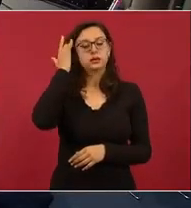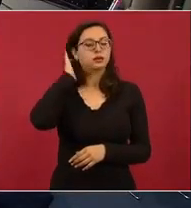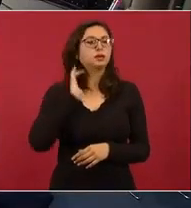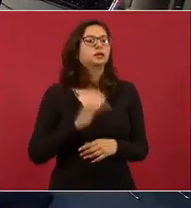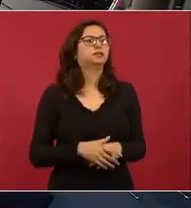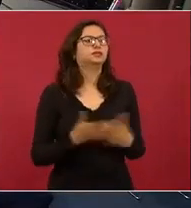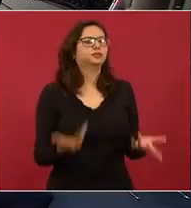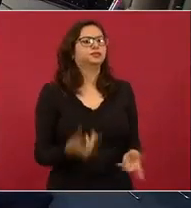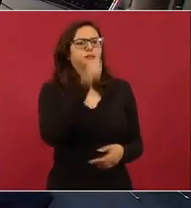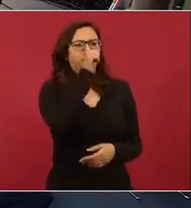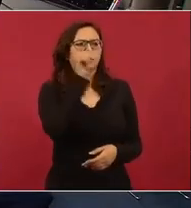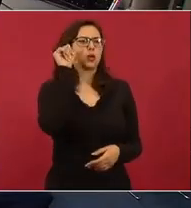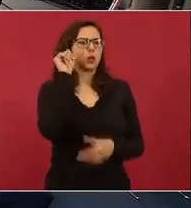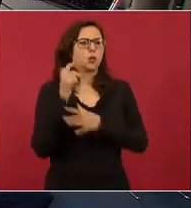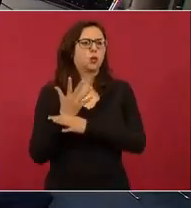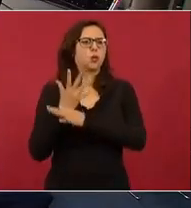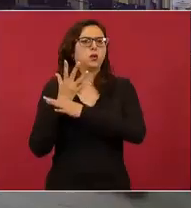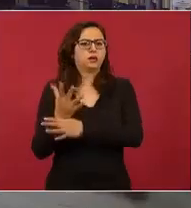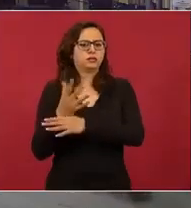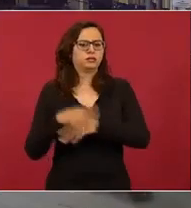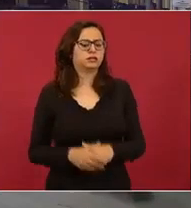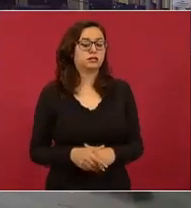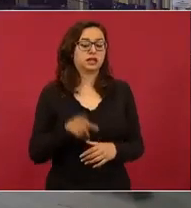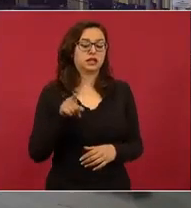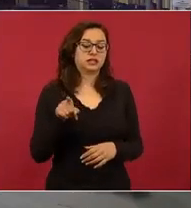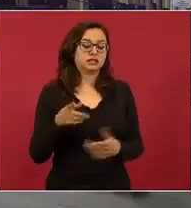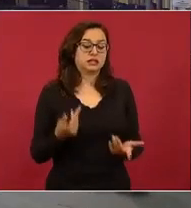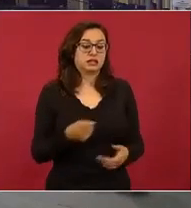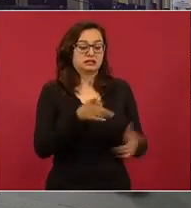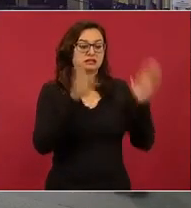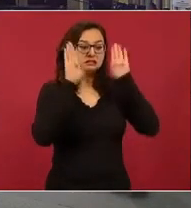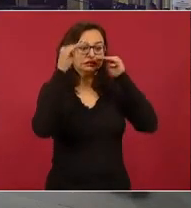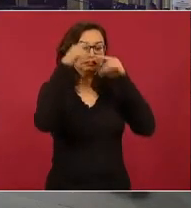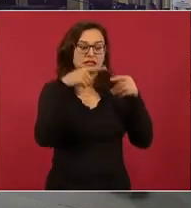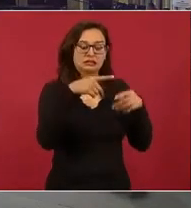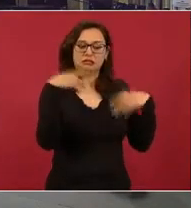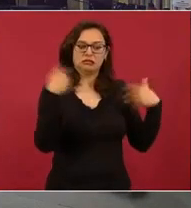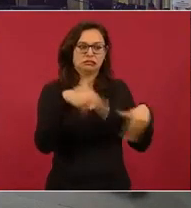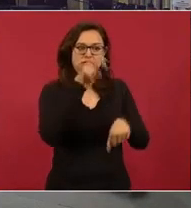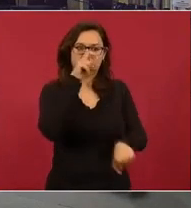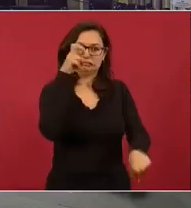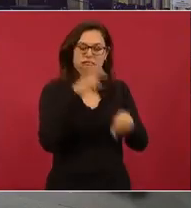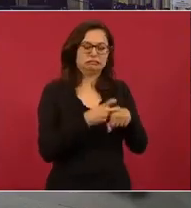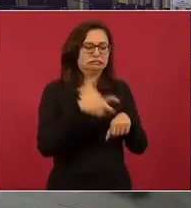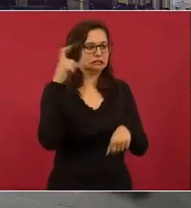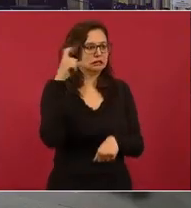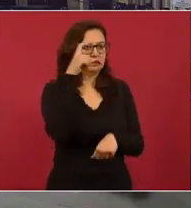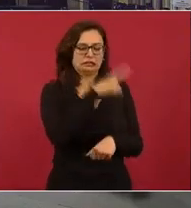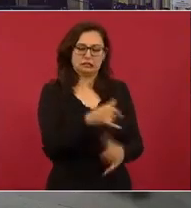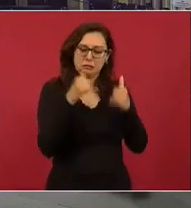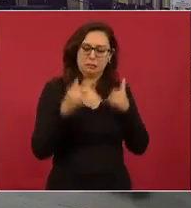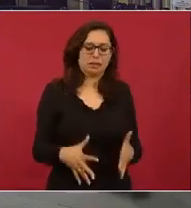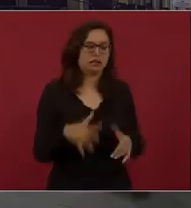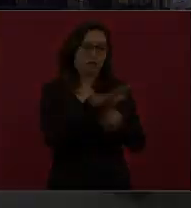que los conservadores son architosudos, archidifíciles de persuadir. ¿No le interesa a usted en lo mínimo